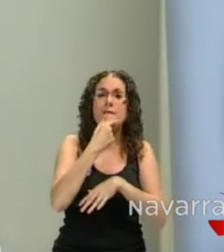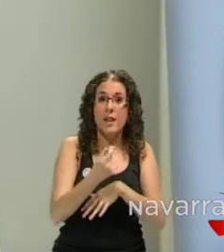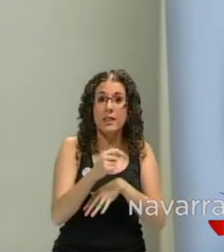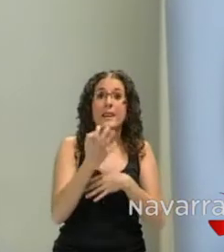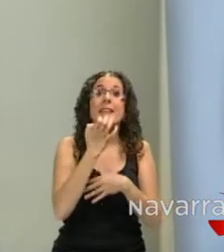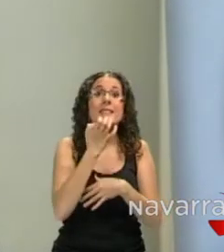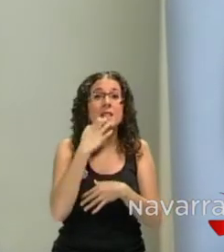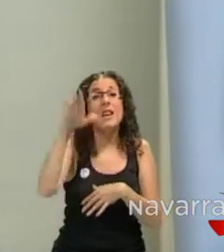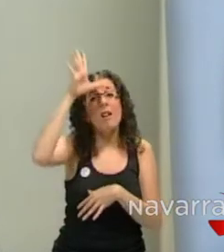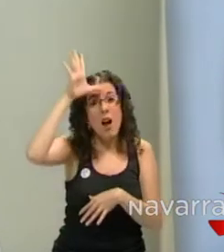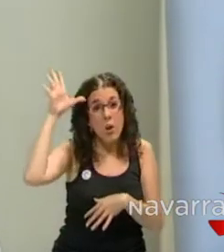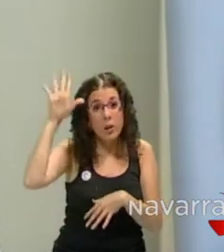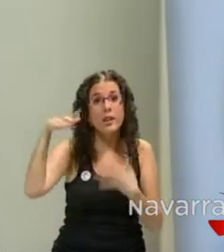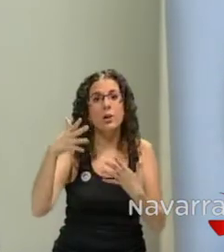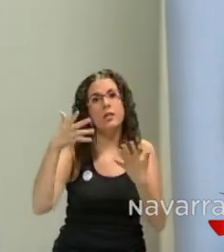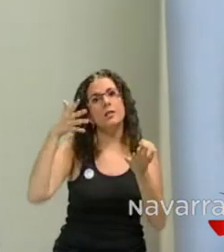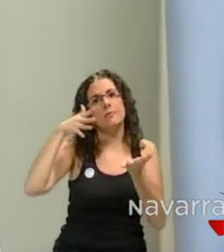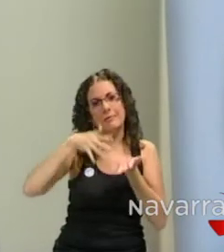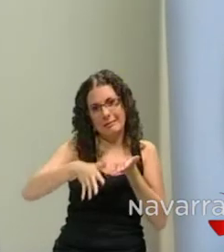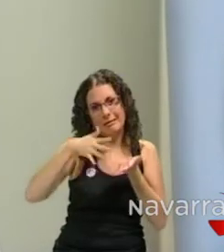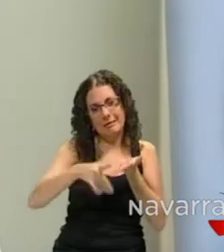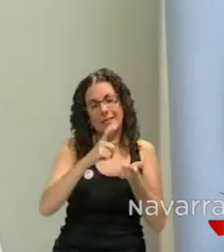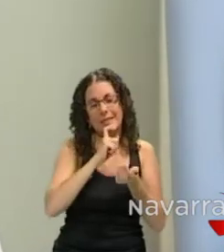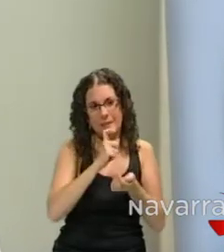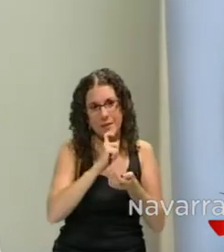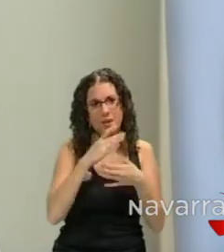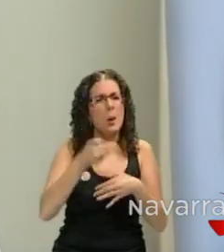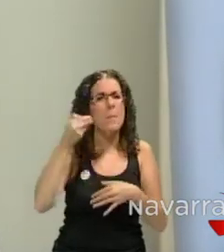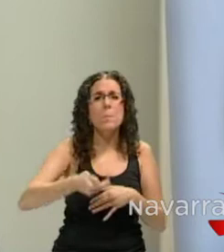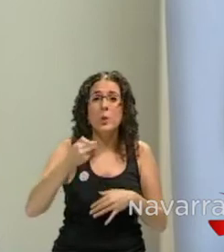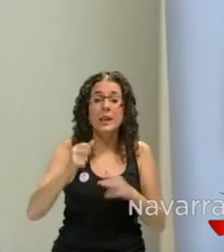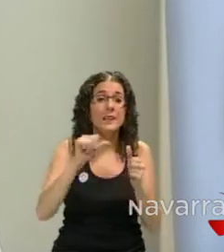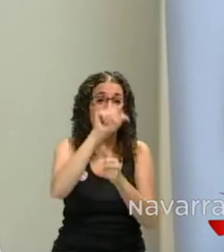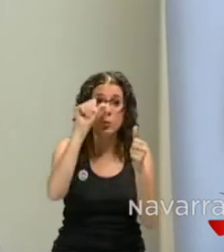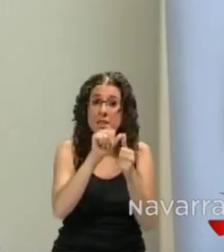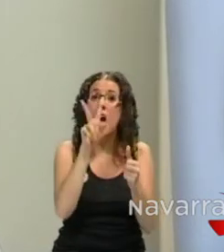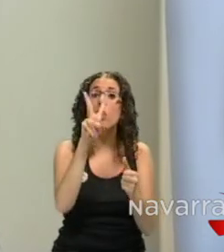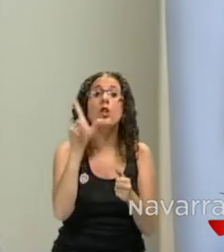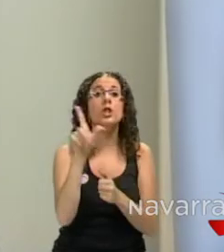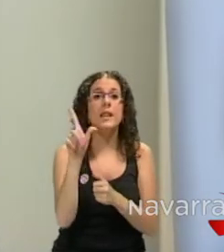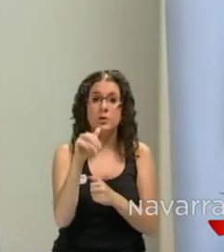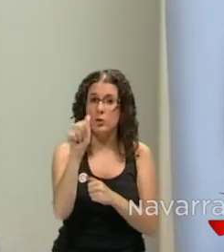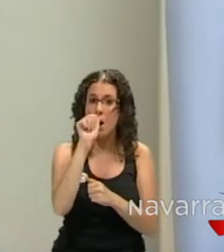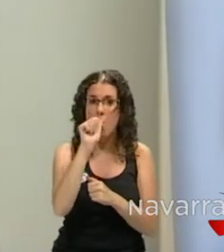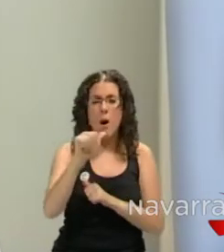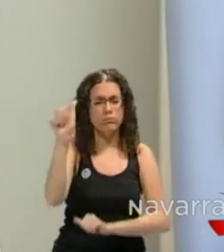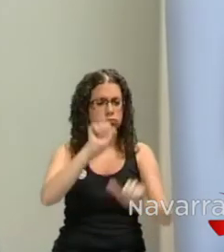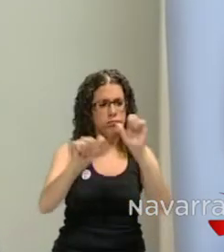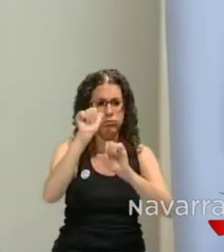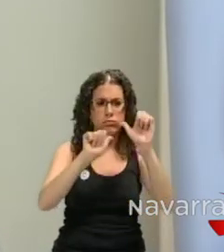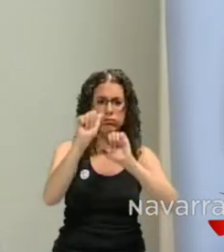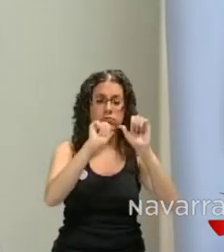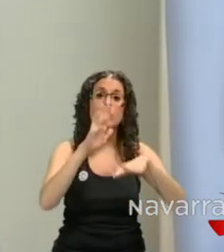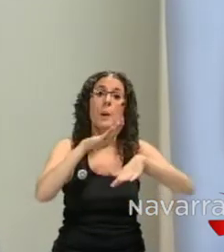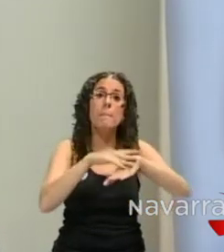Entonces es muy importante beber 2 litros de agua diaria para que la piel, que es el primer órgano de defensa, esté bien